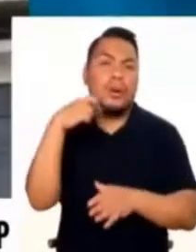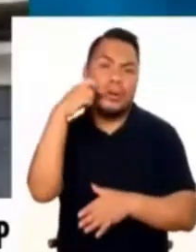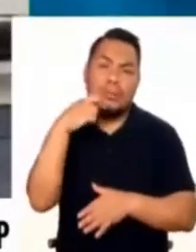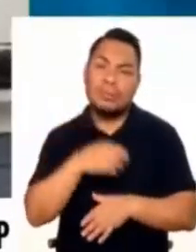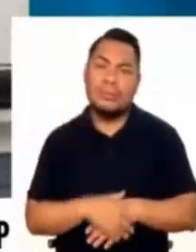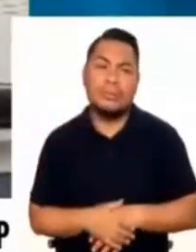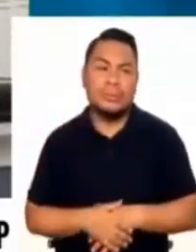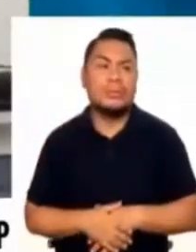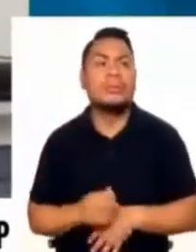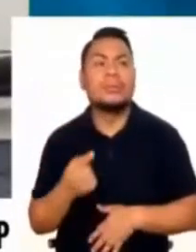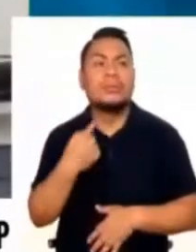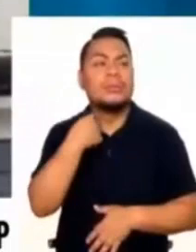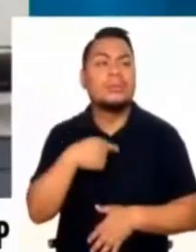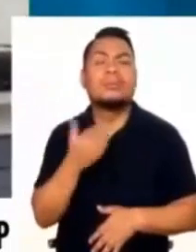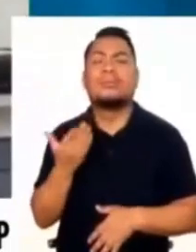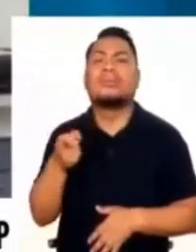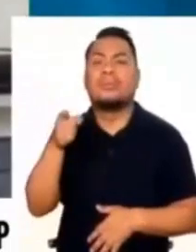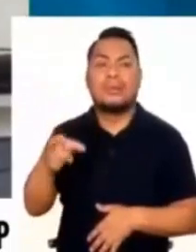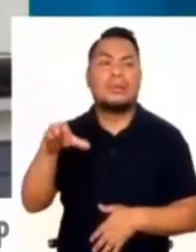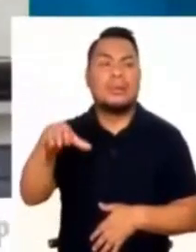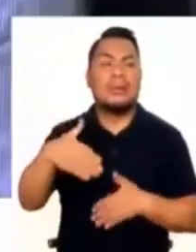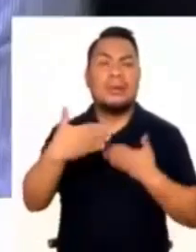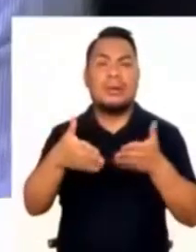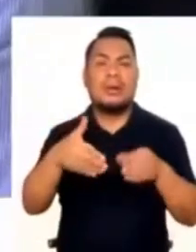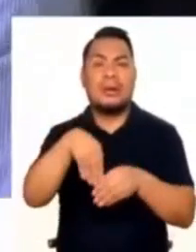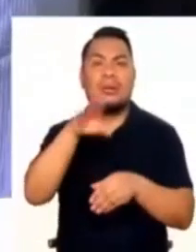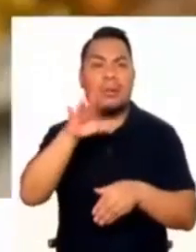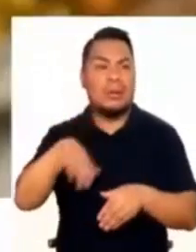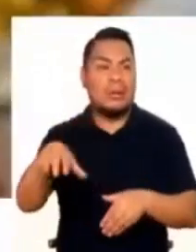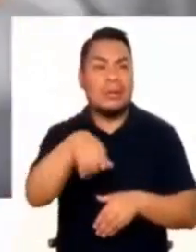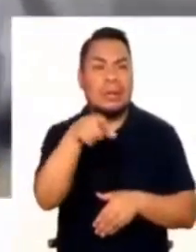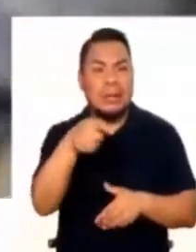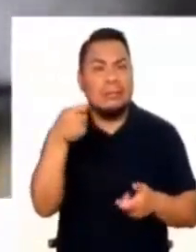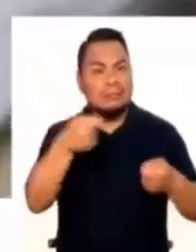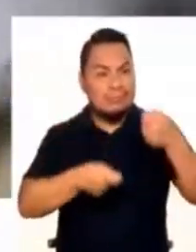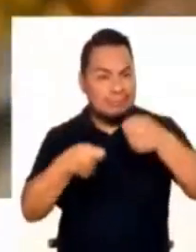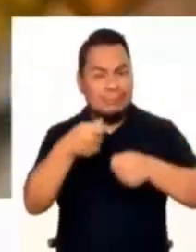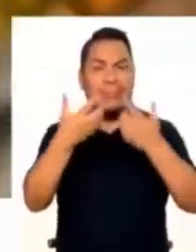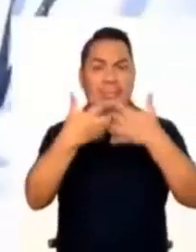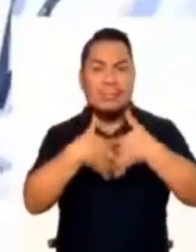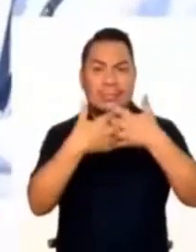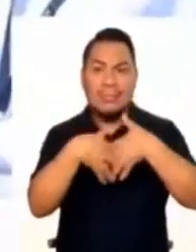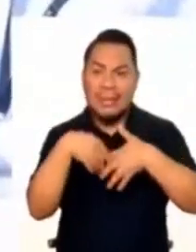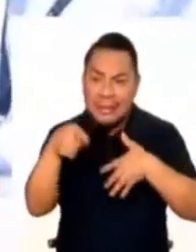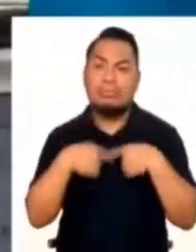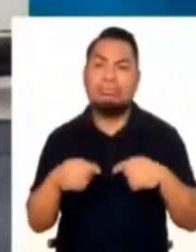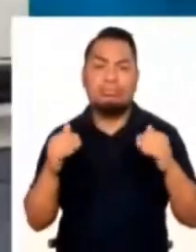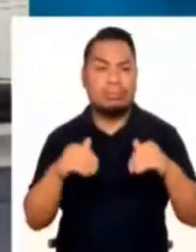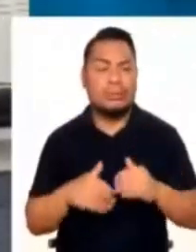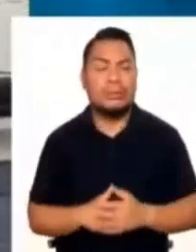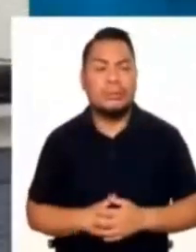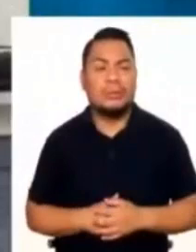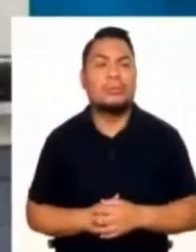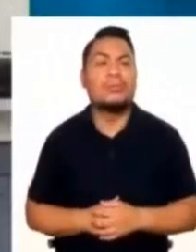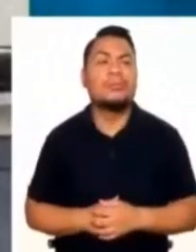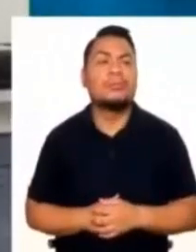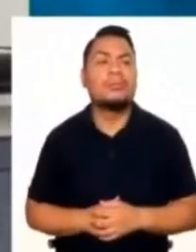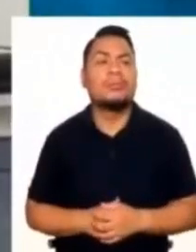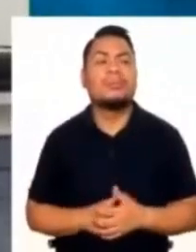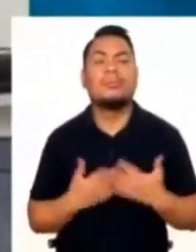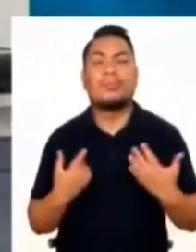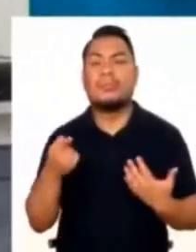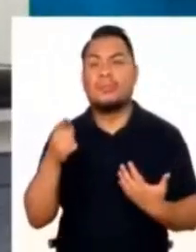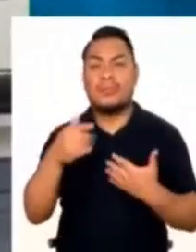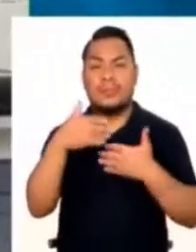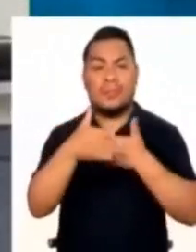John Sarmiento, que es el gerente corporativo de la Federación de las Cajas Municipales en el Perú. Esta sede